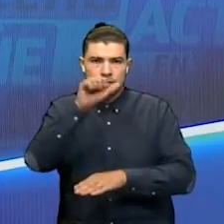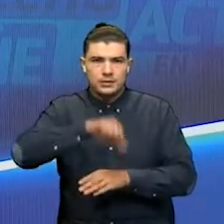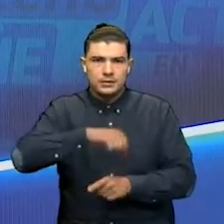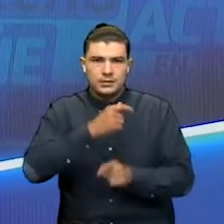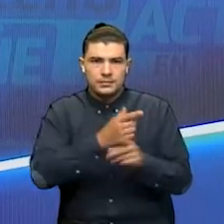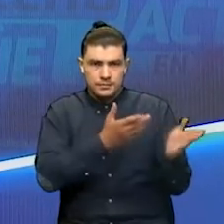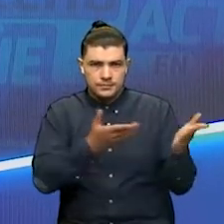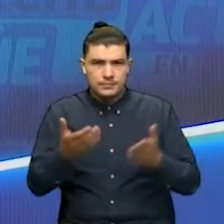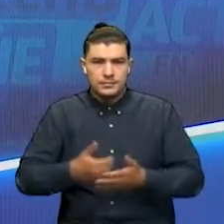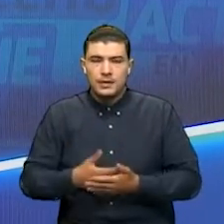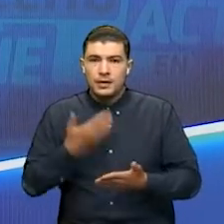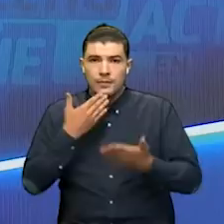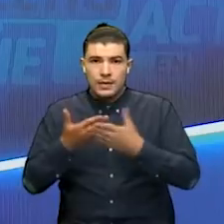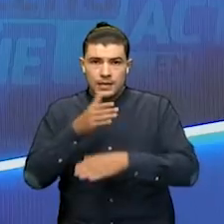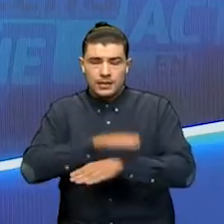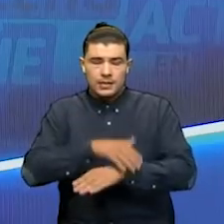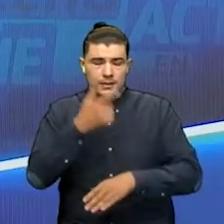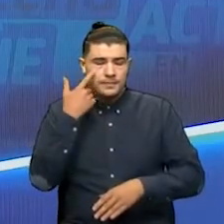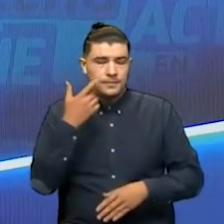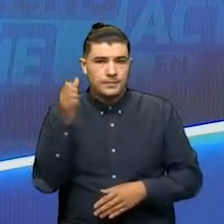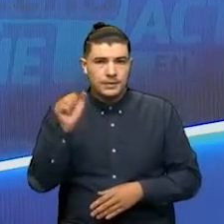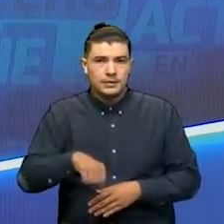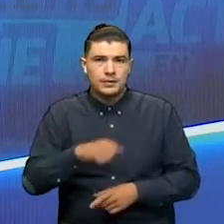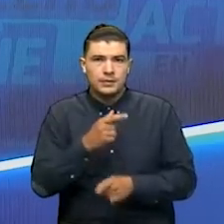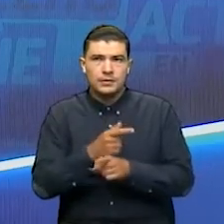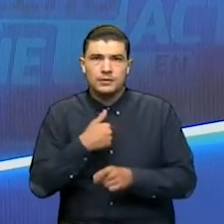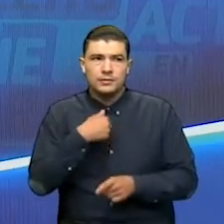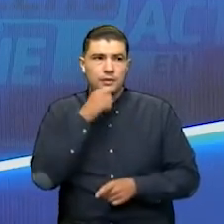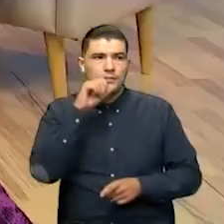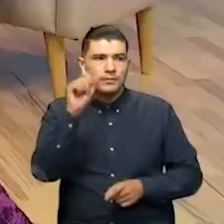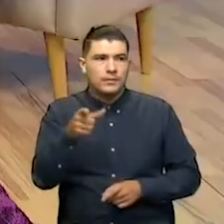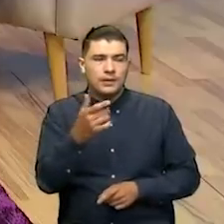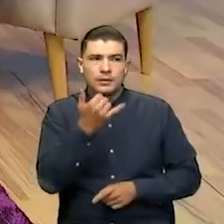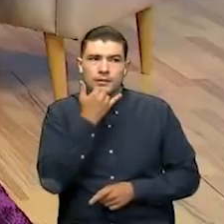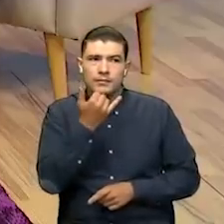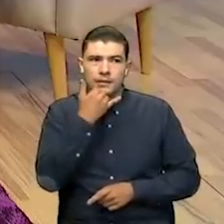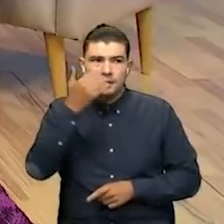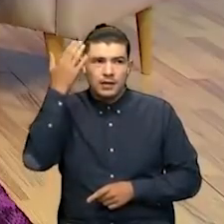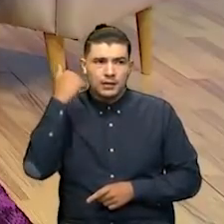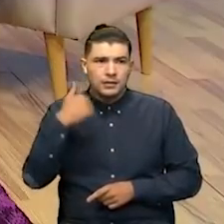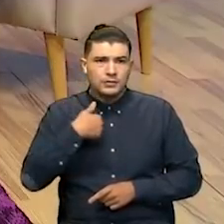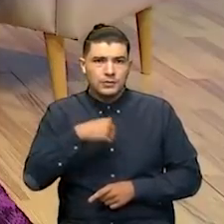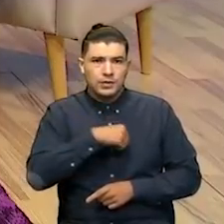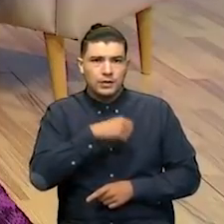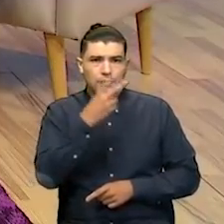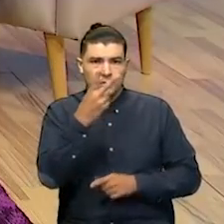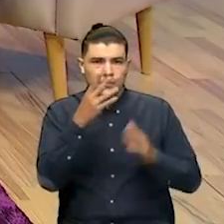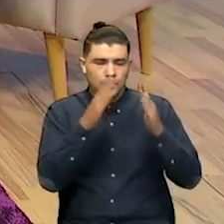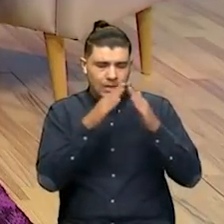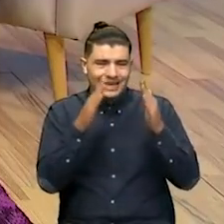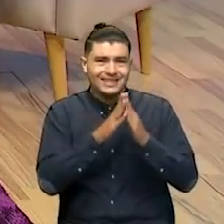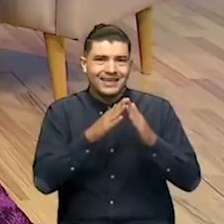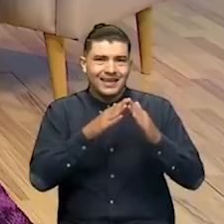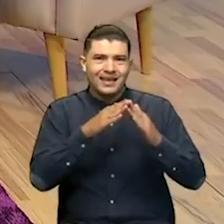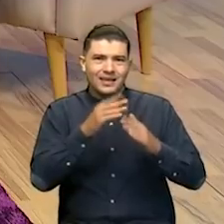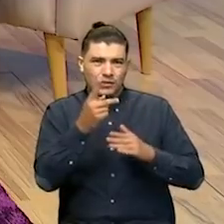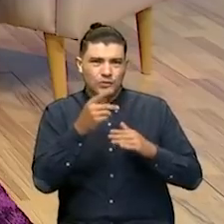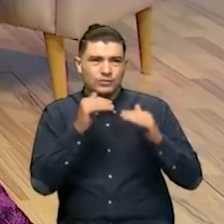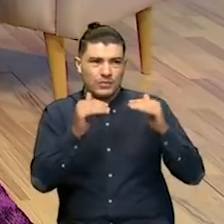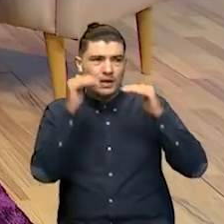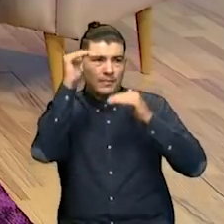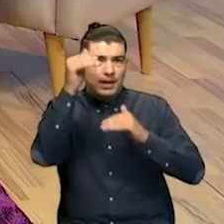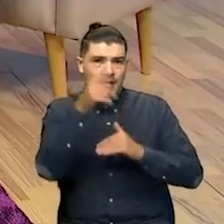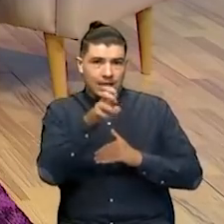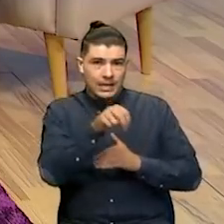adelante. Buenas tardes, mira, sí, mi pregunta es la siguiente, lo que pasa es que yo tengo una casa de dos pisos en el Kennedy. Sí.